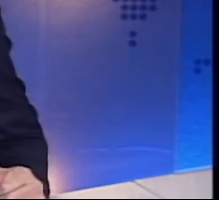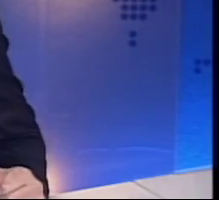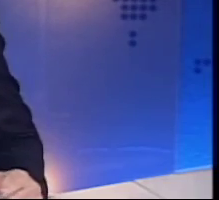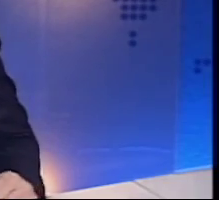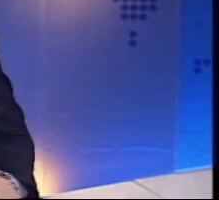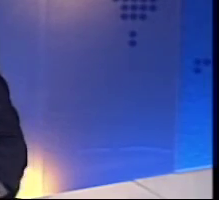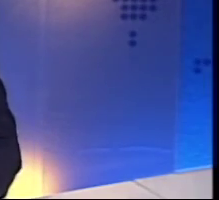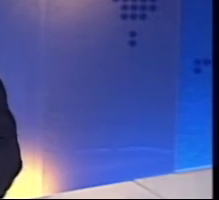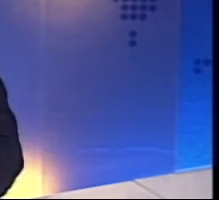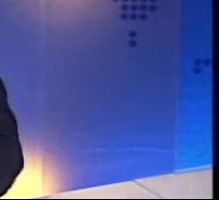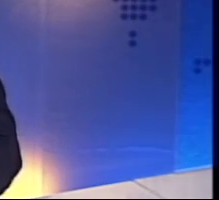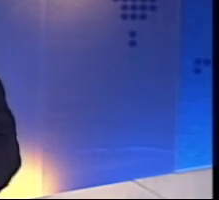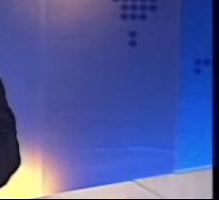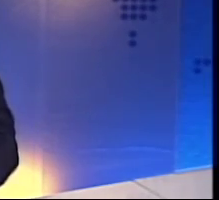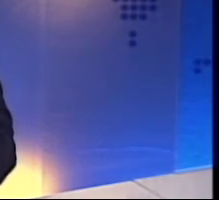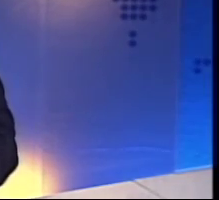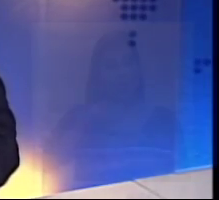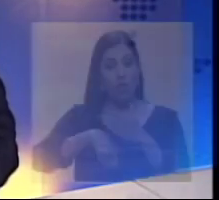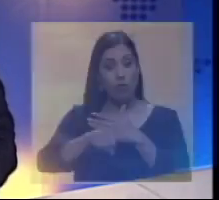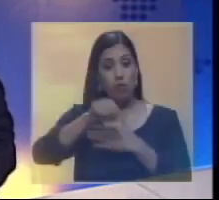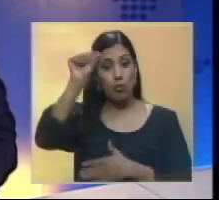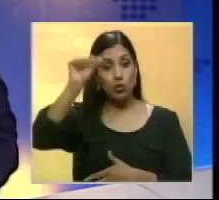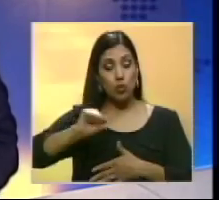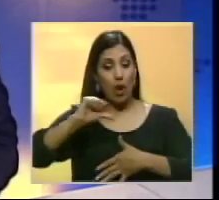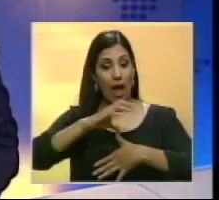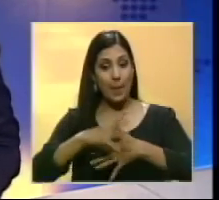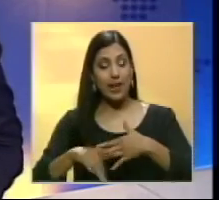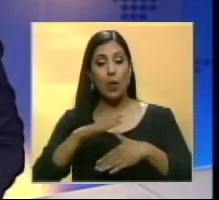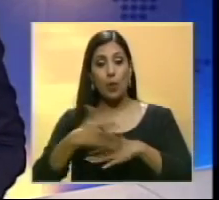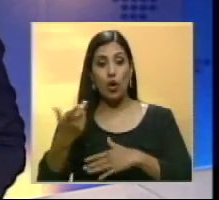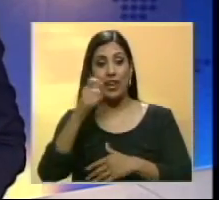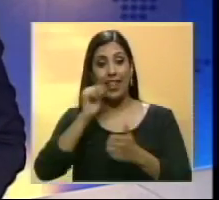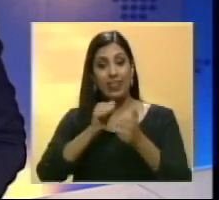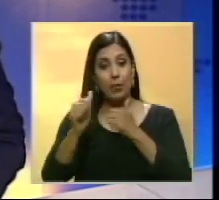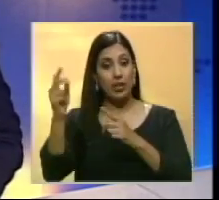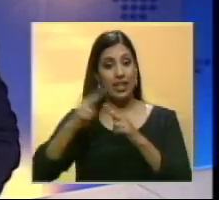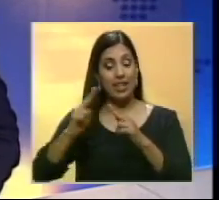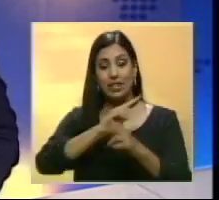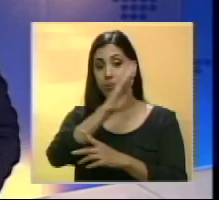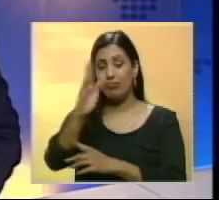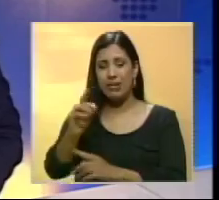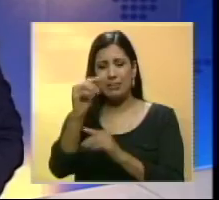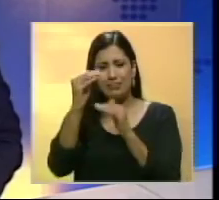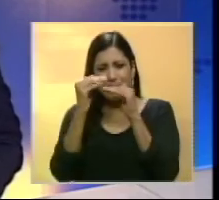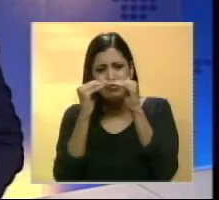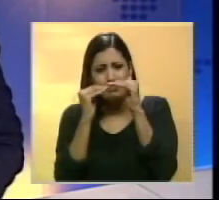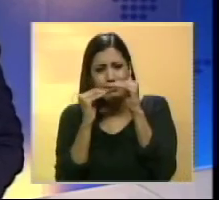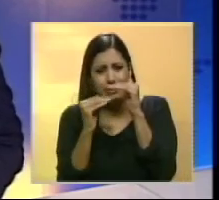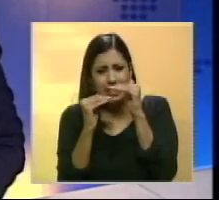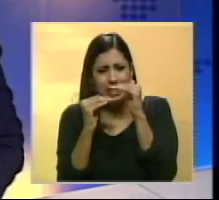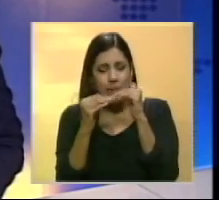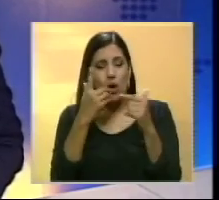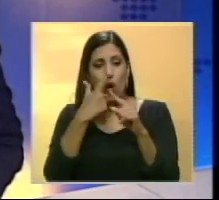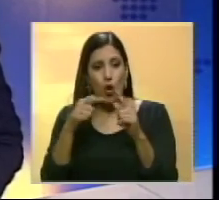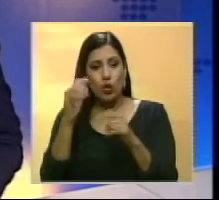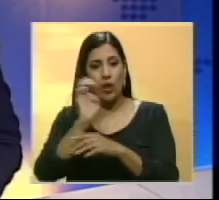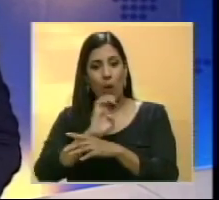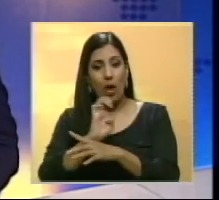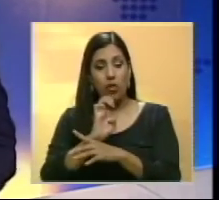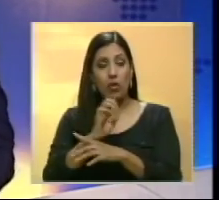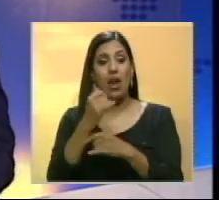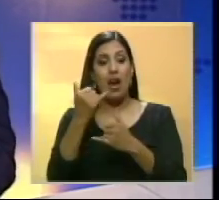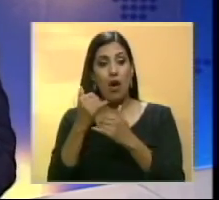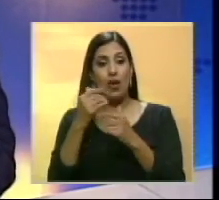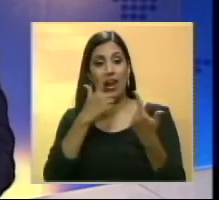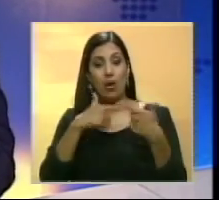Amigos, iniciamos los deportes con fútbol suramericano porque el Deportivo Táchira venció por la mínima a el Emelec de Ecuador y